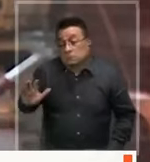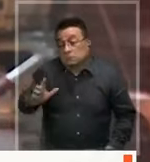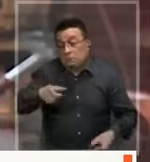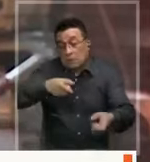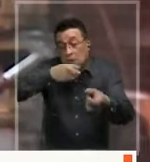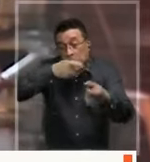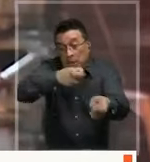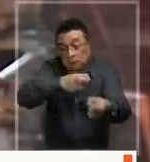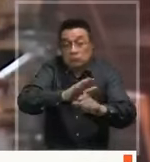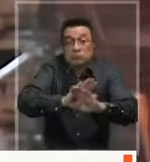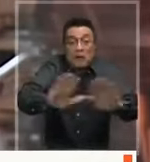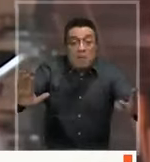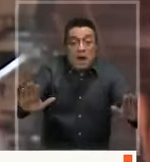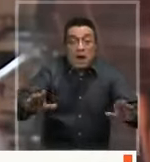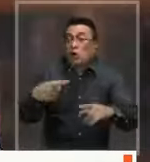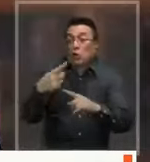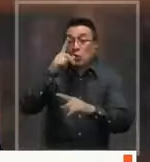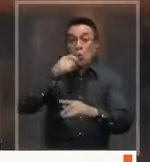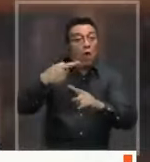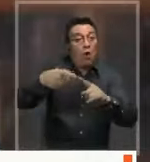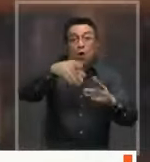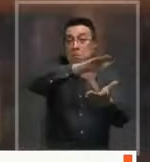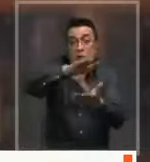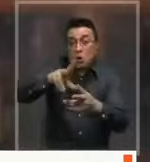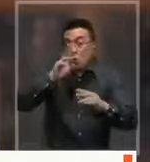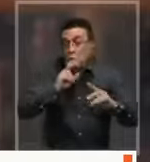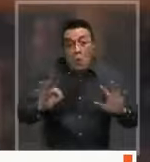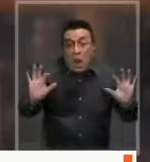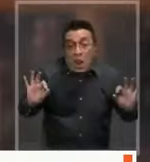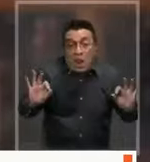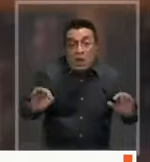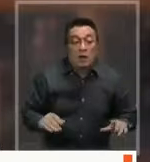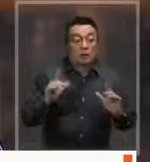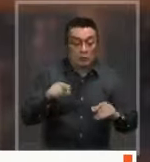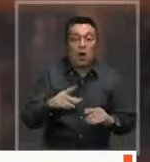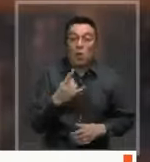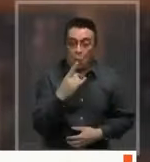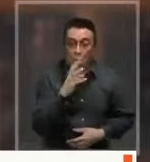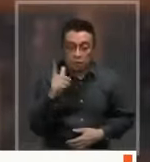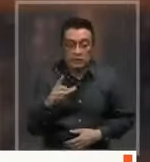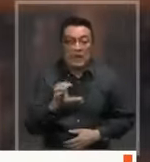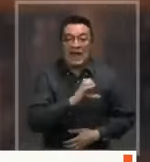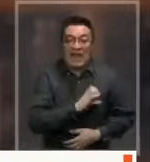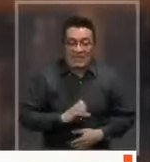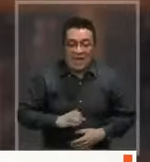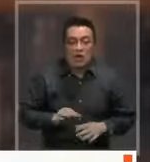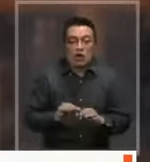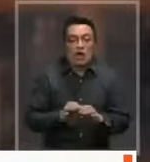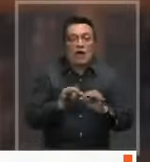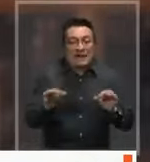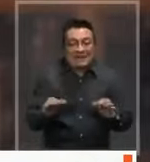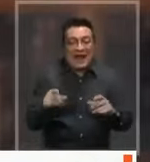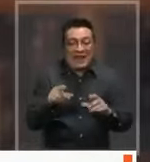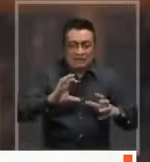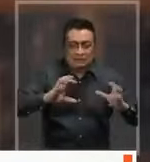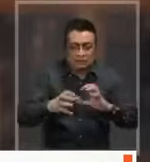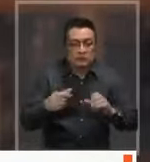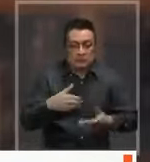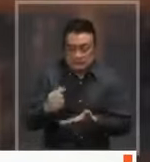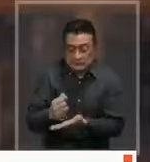le debe disparar como en cualquier país normal hoy día sería muy útil un estado de excepción acotado que permita acelerar trámite